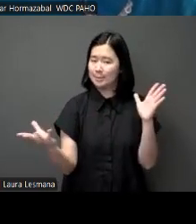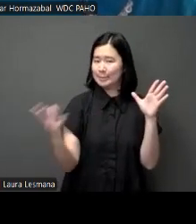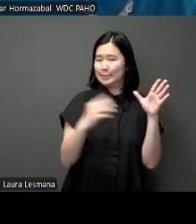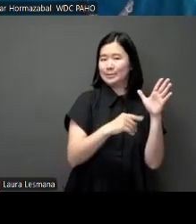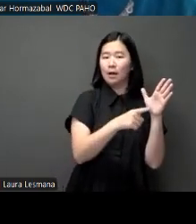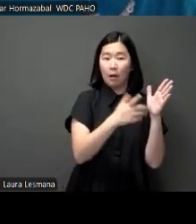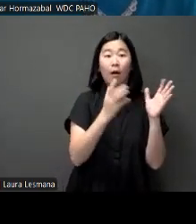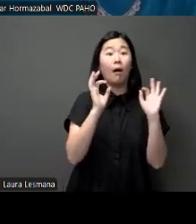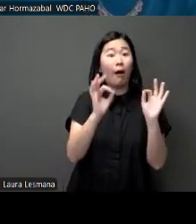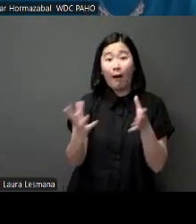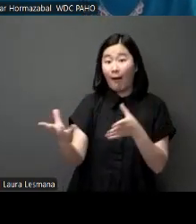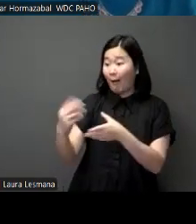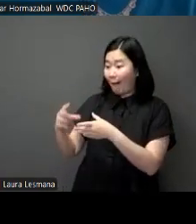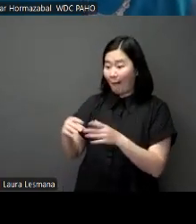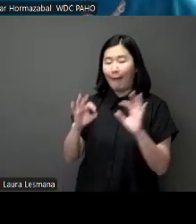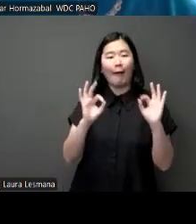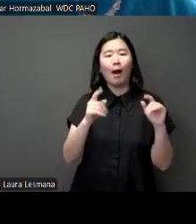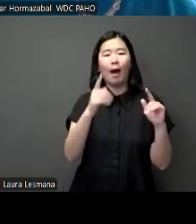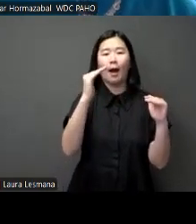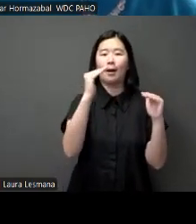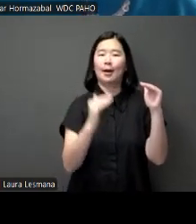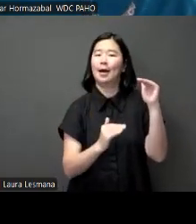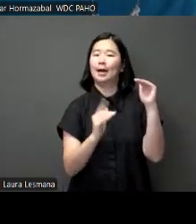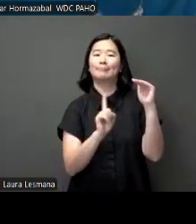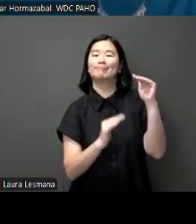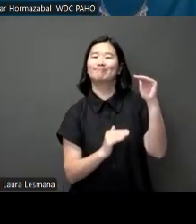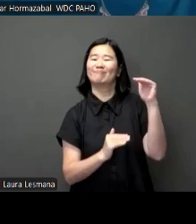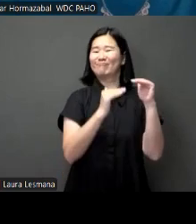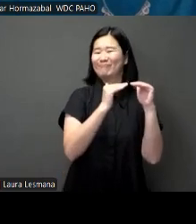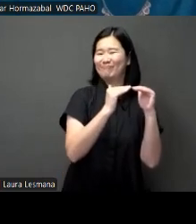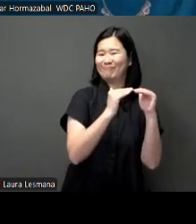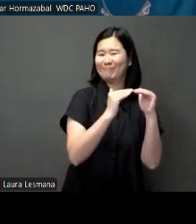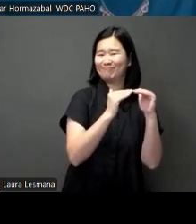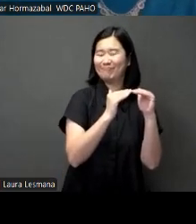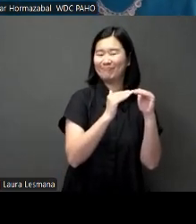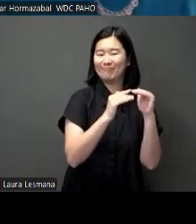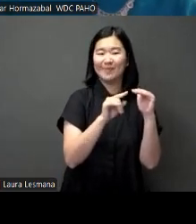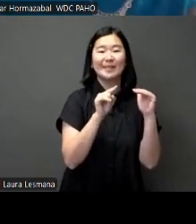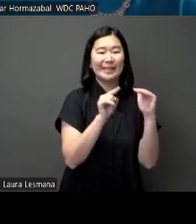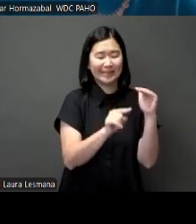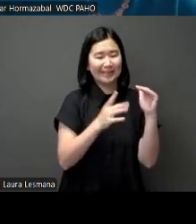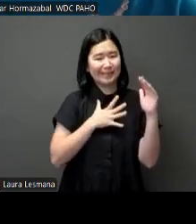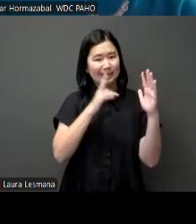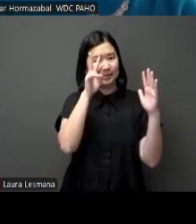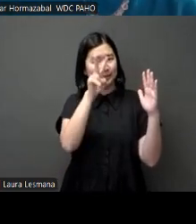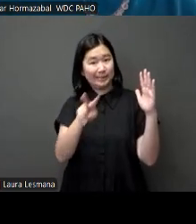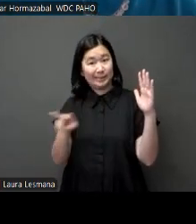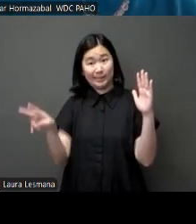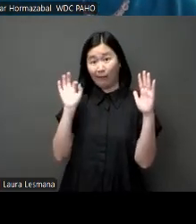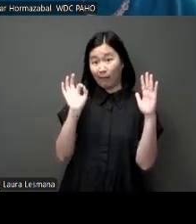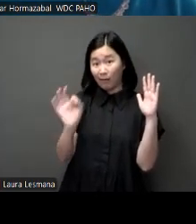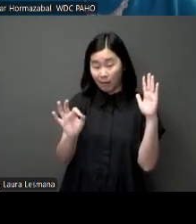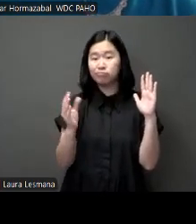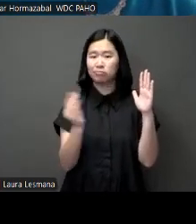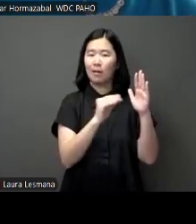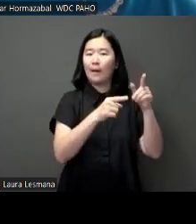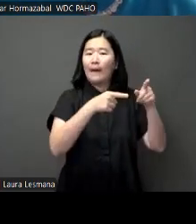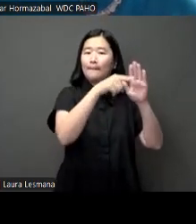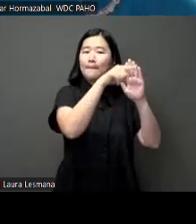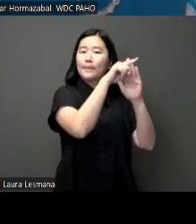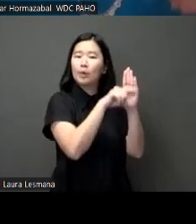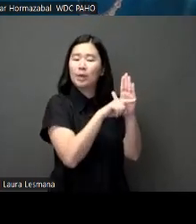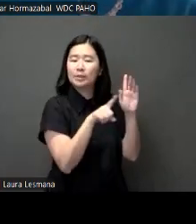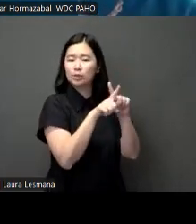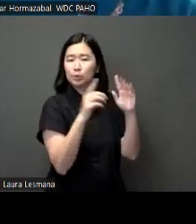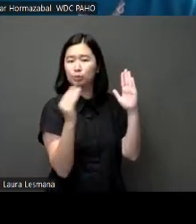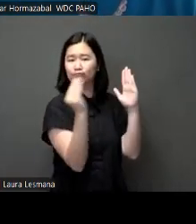sociales, son fundamentales para el éxito del programa. En ese proceso, ¿cierto? Que son estos 8 componentes, ¿cierto?